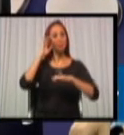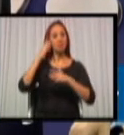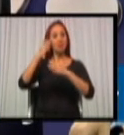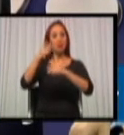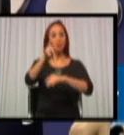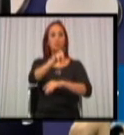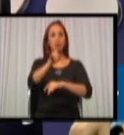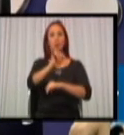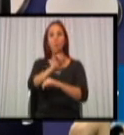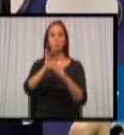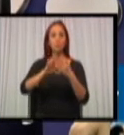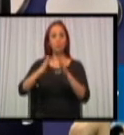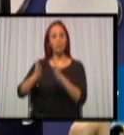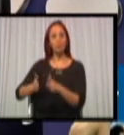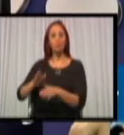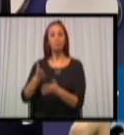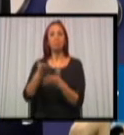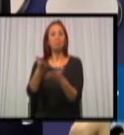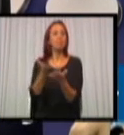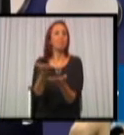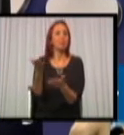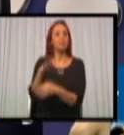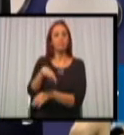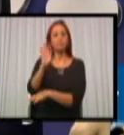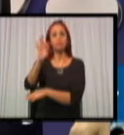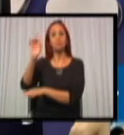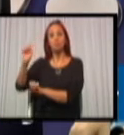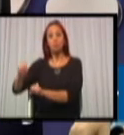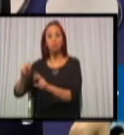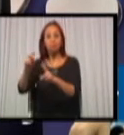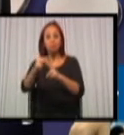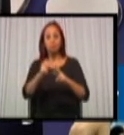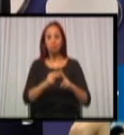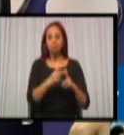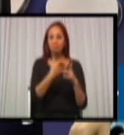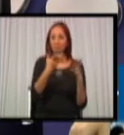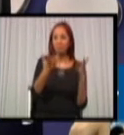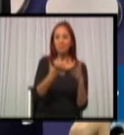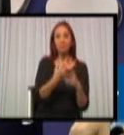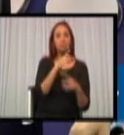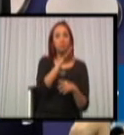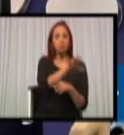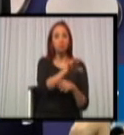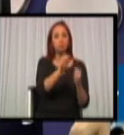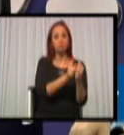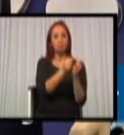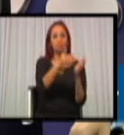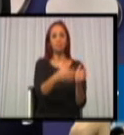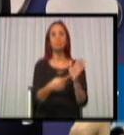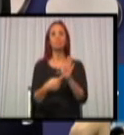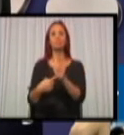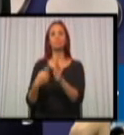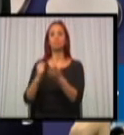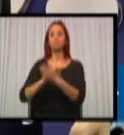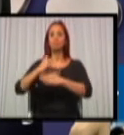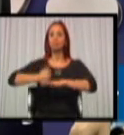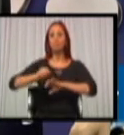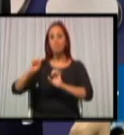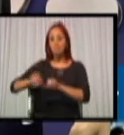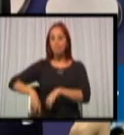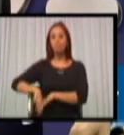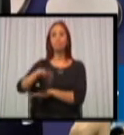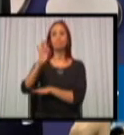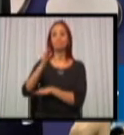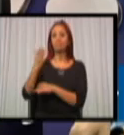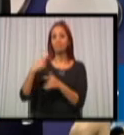como ciudadano la opción de que pueda conocer lo que sus candidatos proponen para que puedan elegir. Por